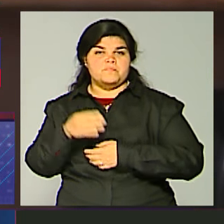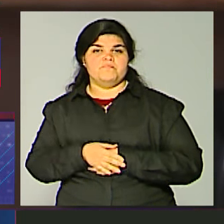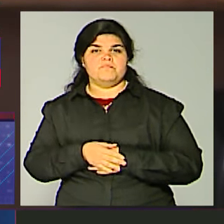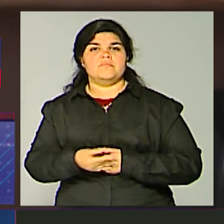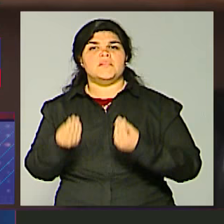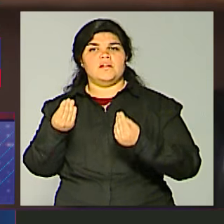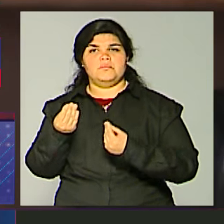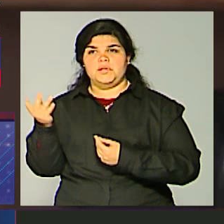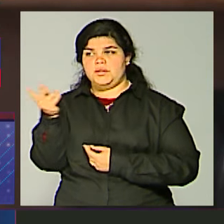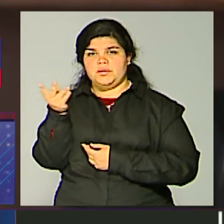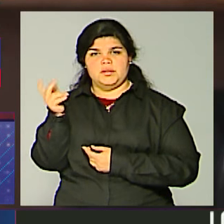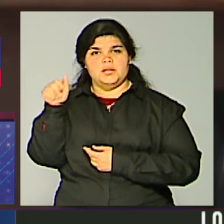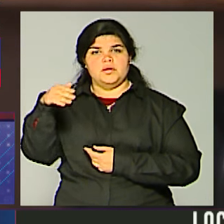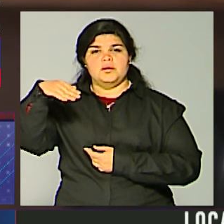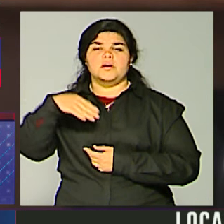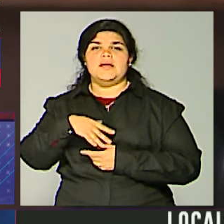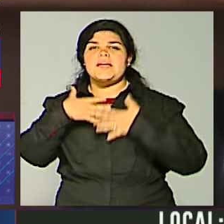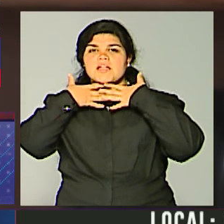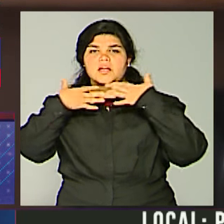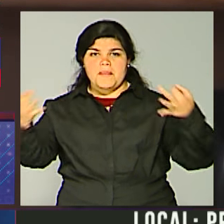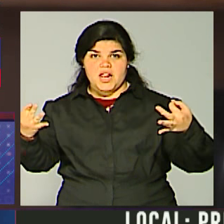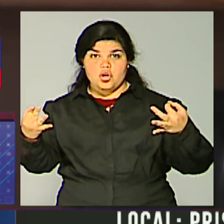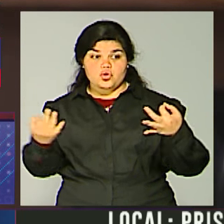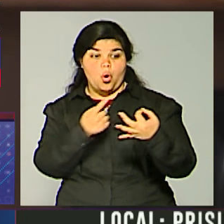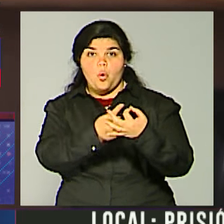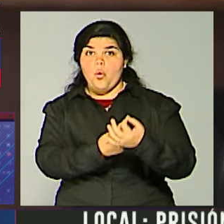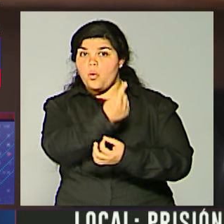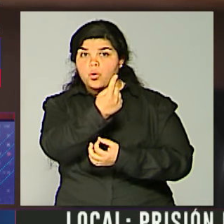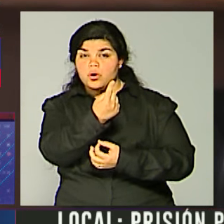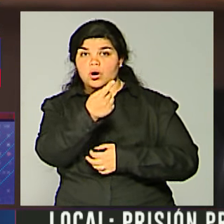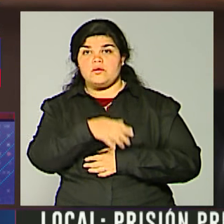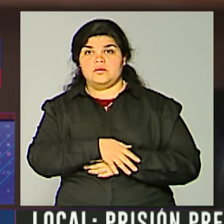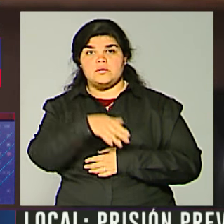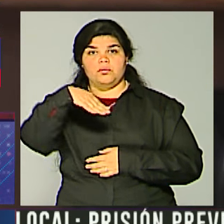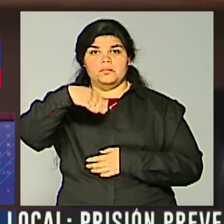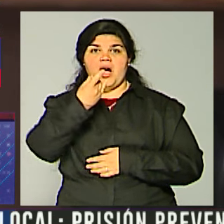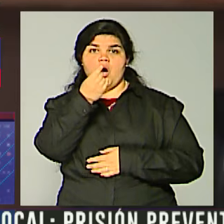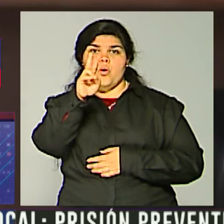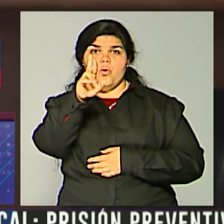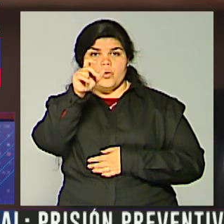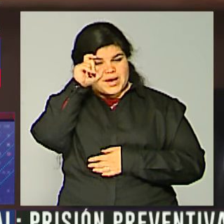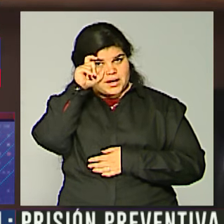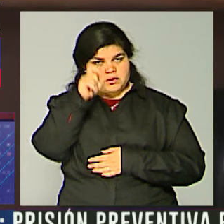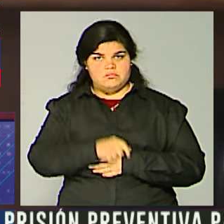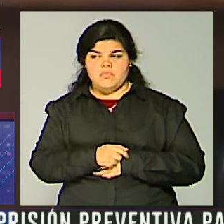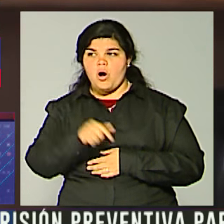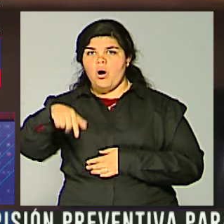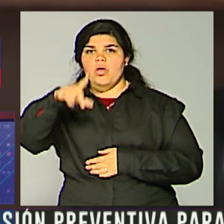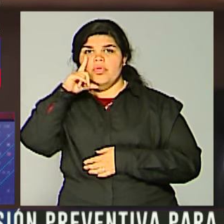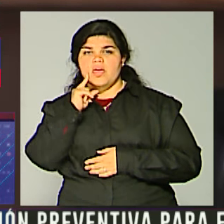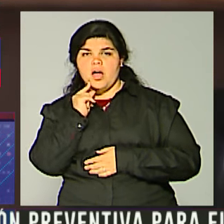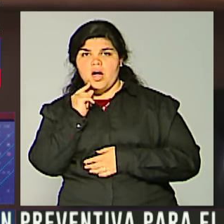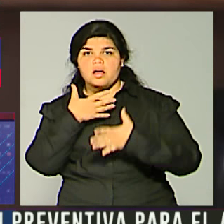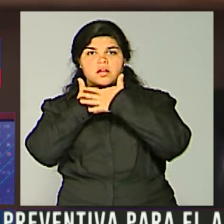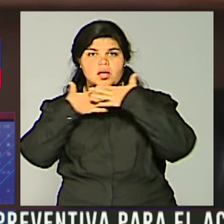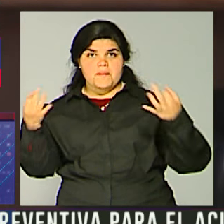había sido con uno de los hermanos Maure, dos gemelos que en su momento dijo no poder diferenciar. Hoy, los dos hermanos, Martín y Lucas,